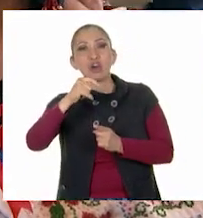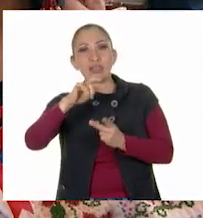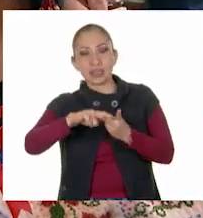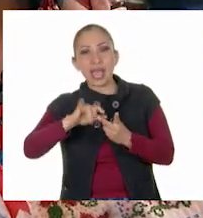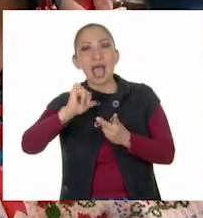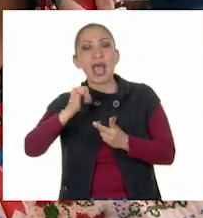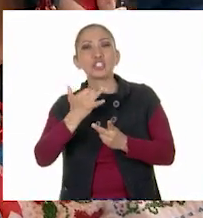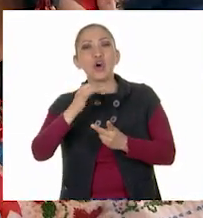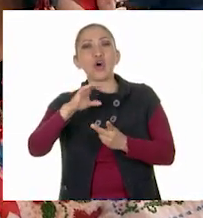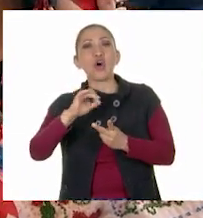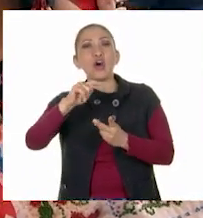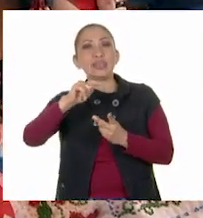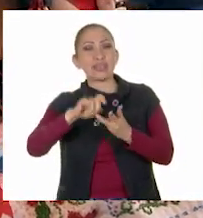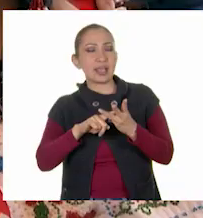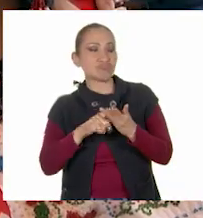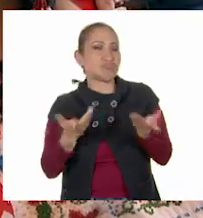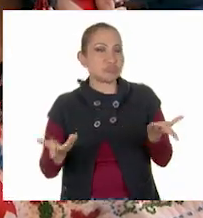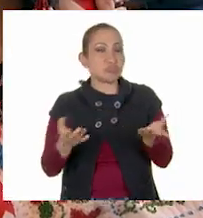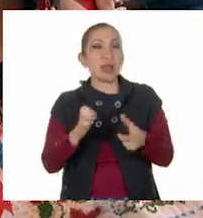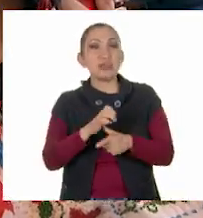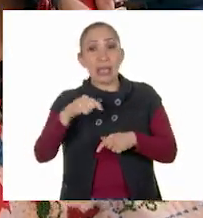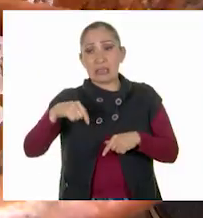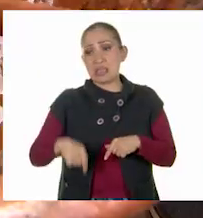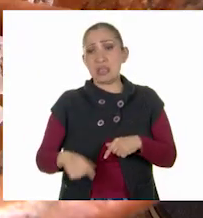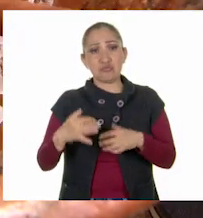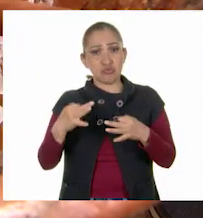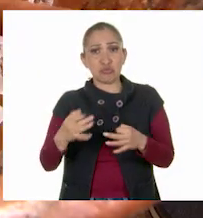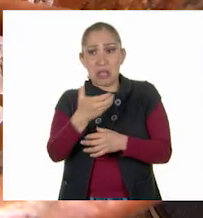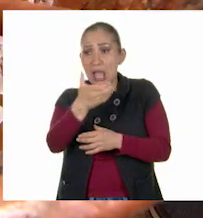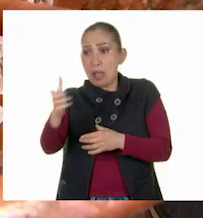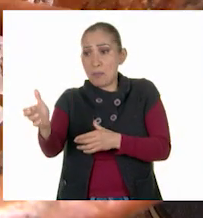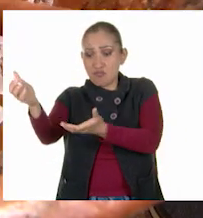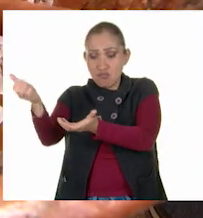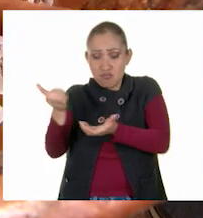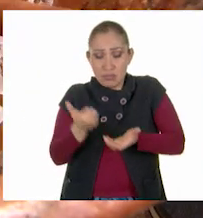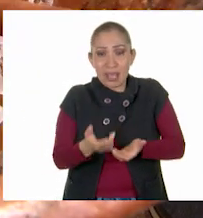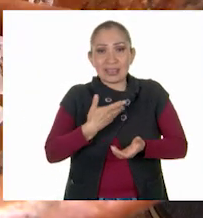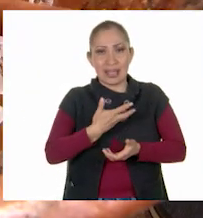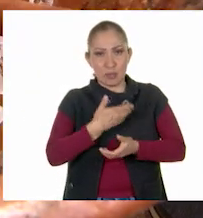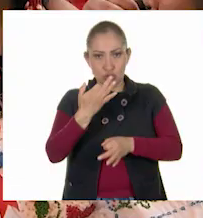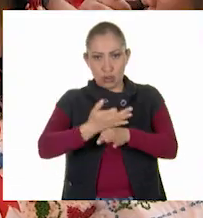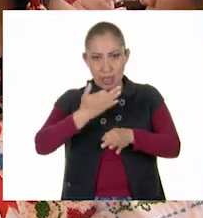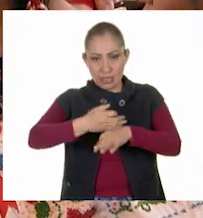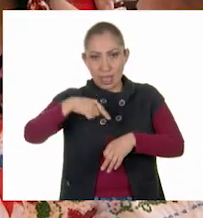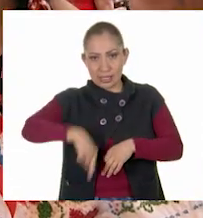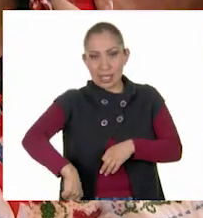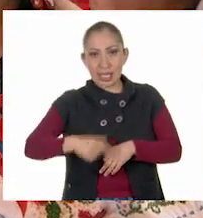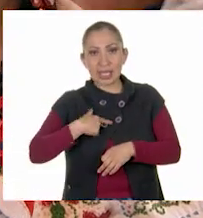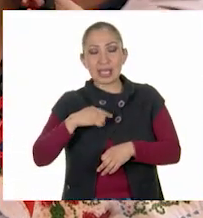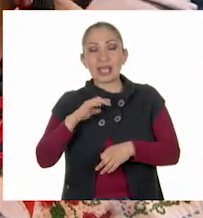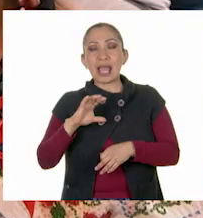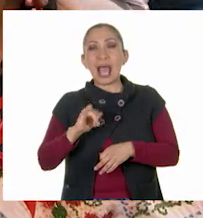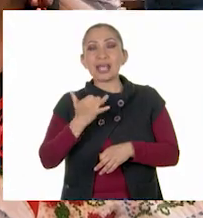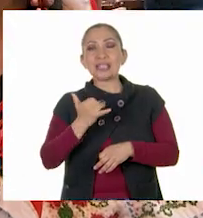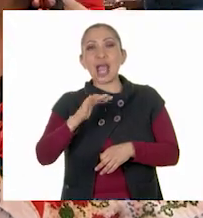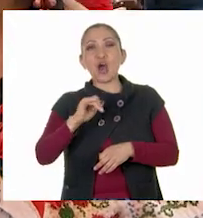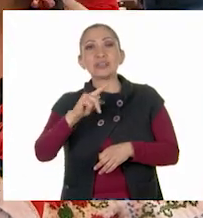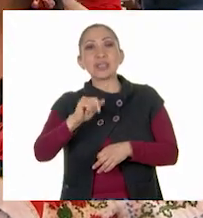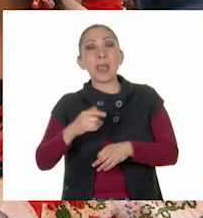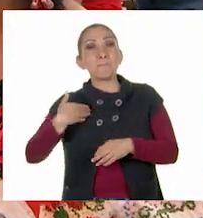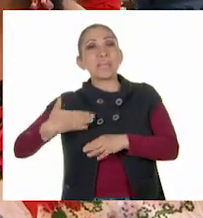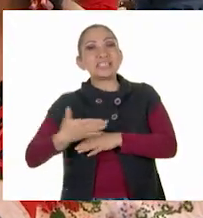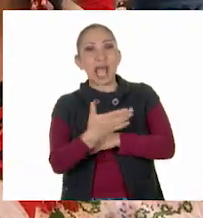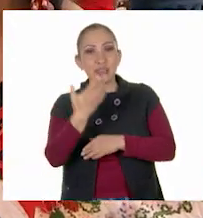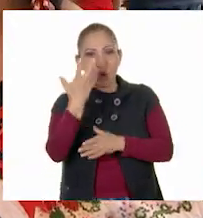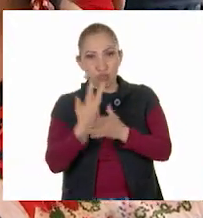el ayocote. Entonces, pues es del campo. Traemos, por ejemplo, ahorita ayocote con pescado, que